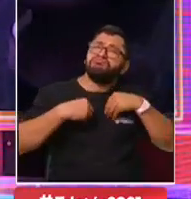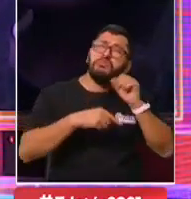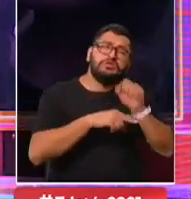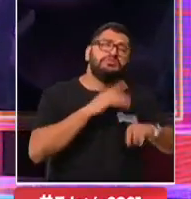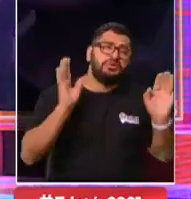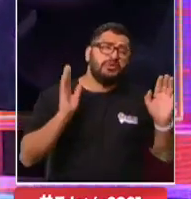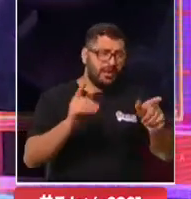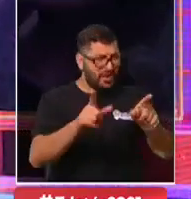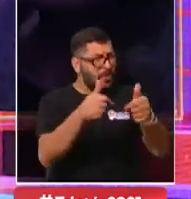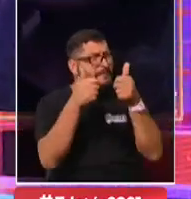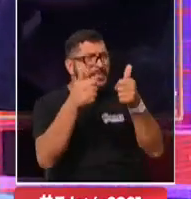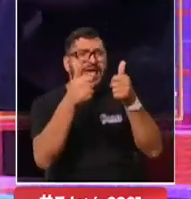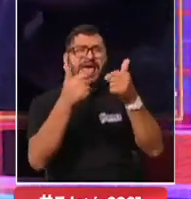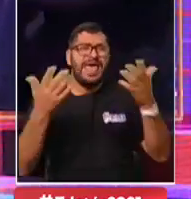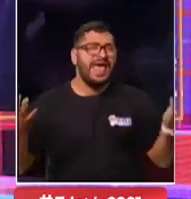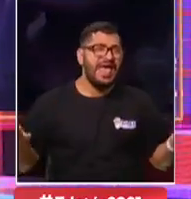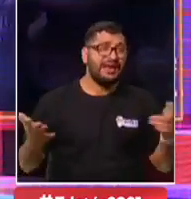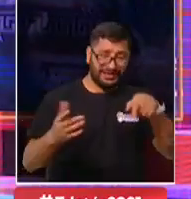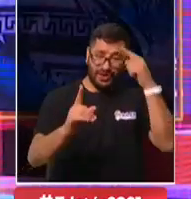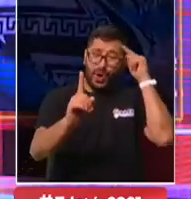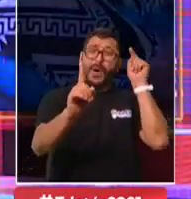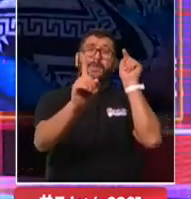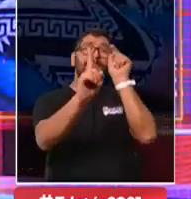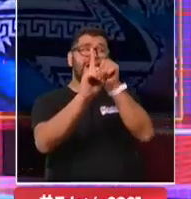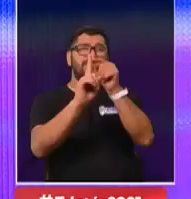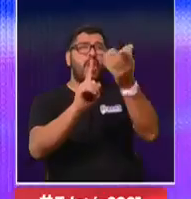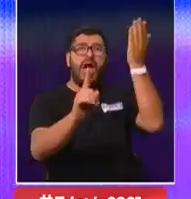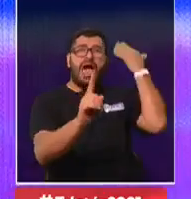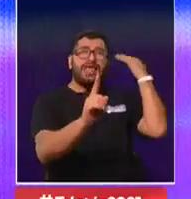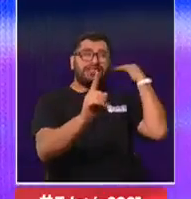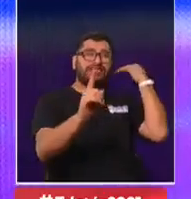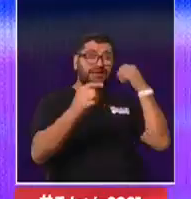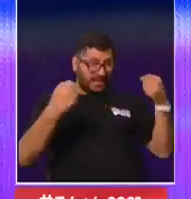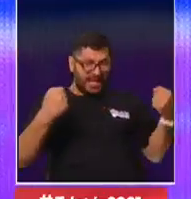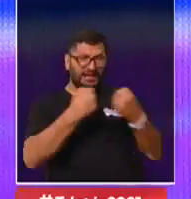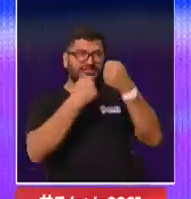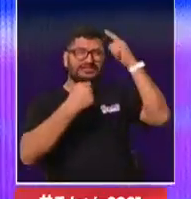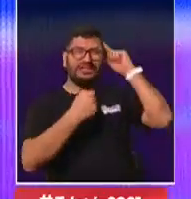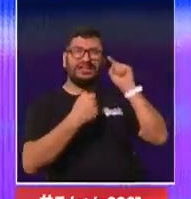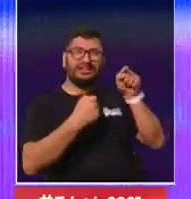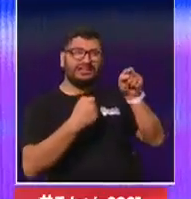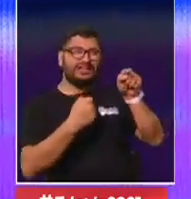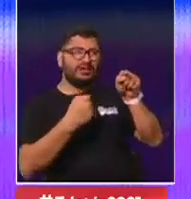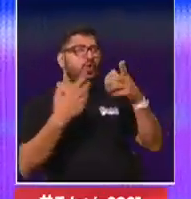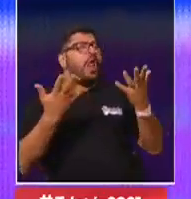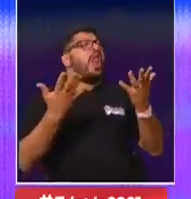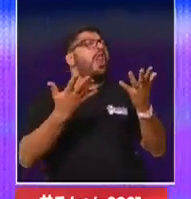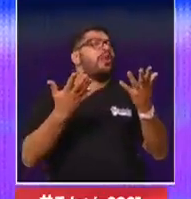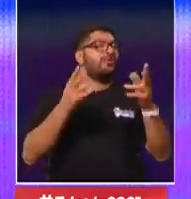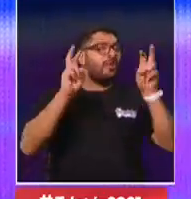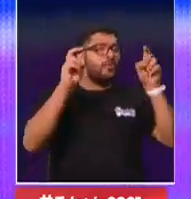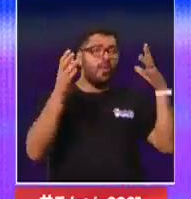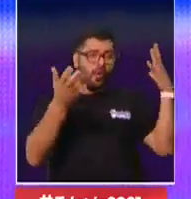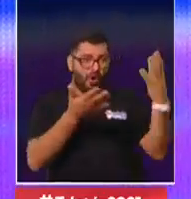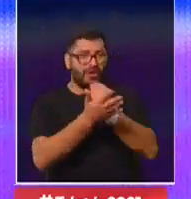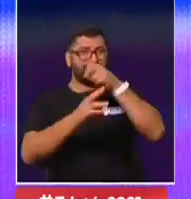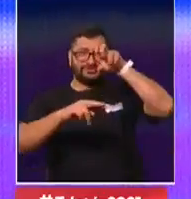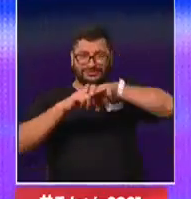sea, también dentro de los objetivos que yo tenía cuando tuve el accidente fue lograr tener una silla activa con mis